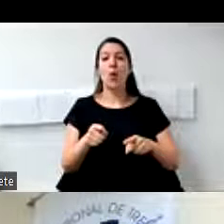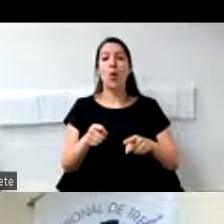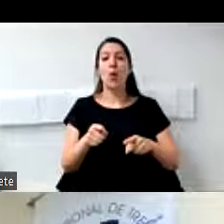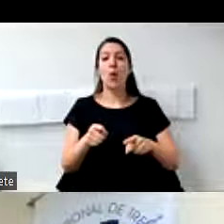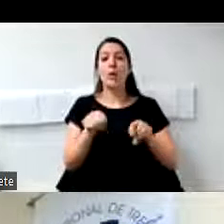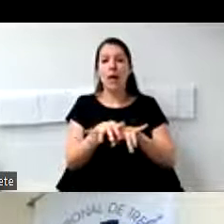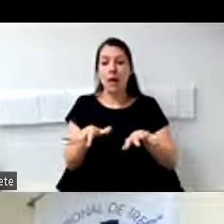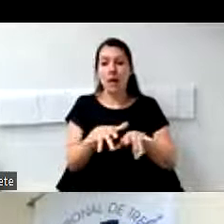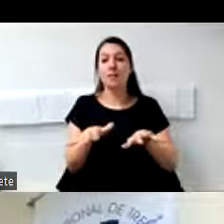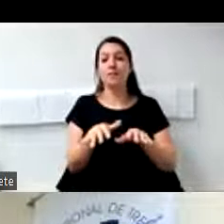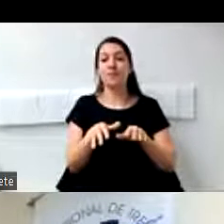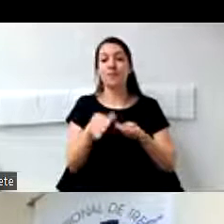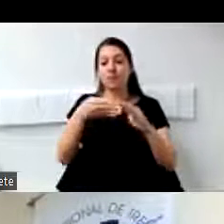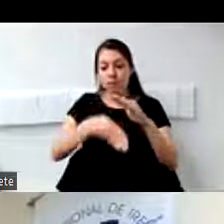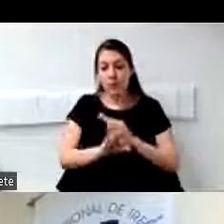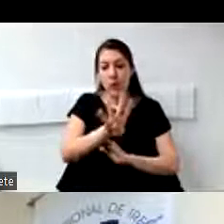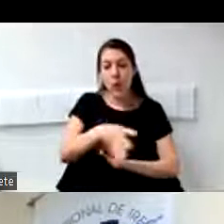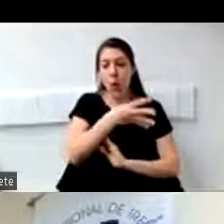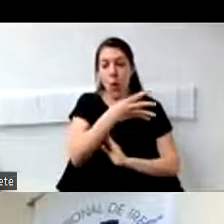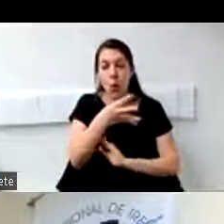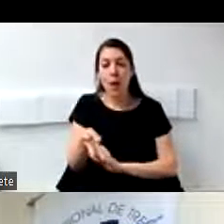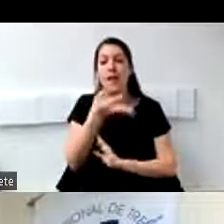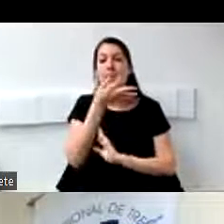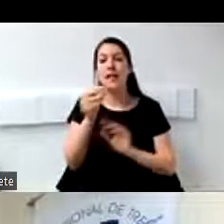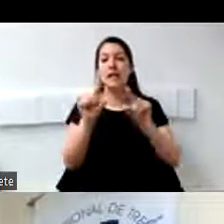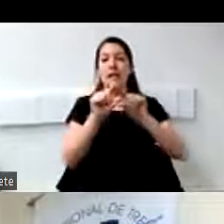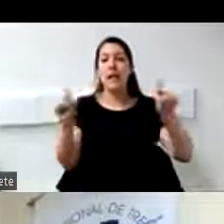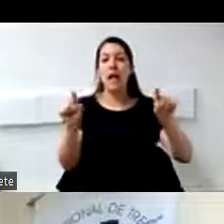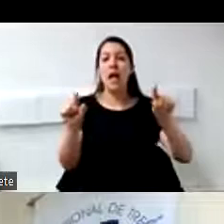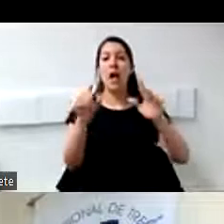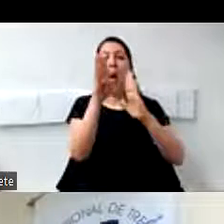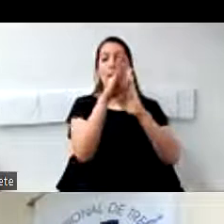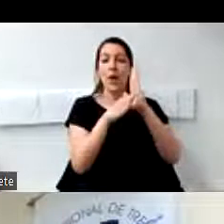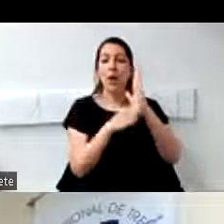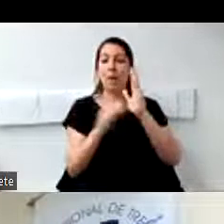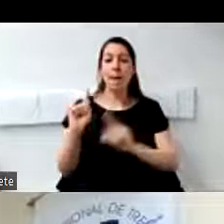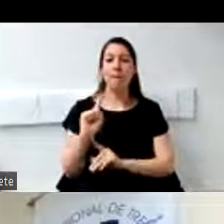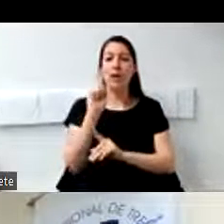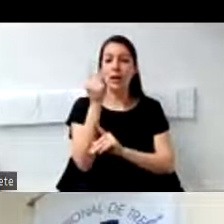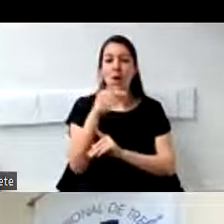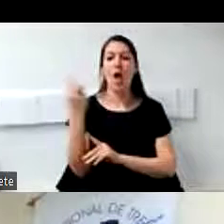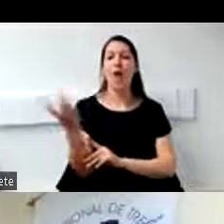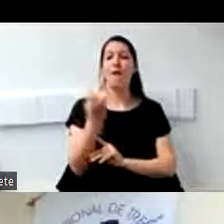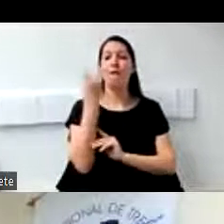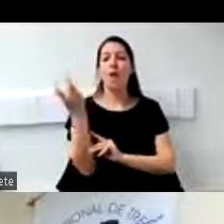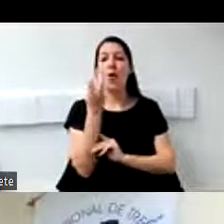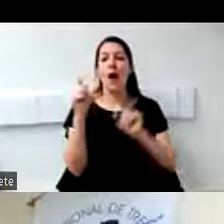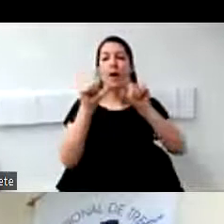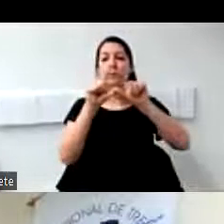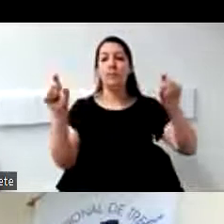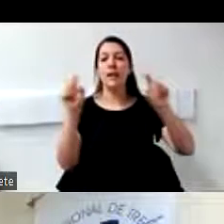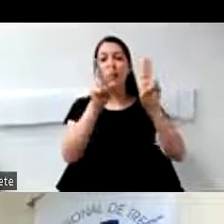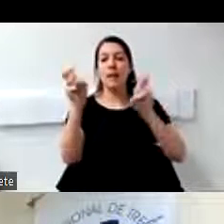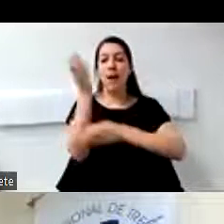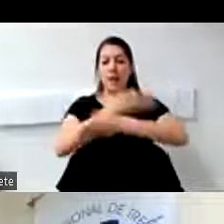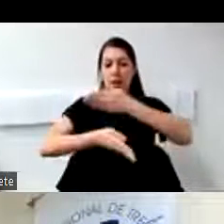al menú, áreas de programas o programas prioritarios se llama, y ahí buscan el programa de discapacidad. Están